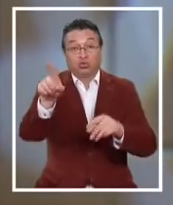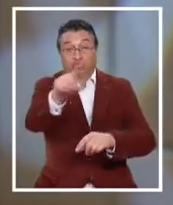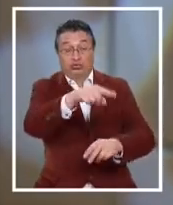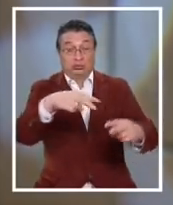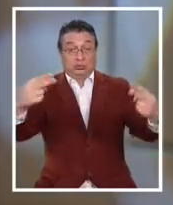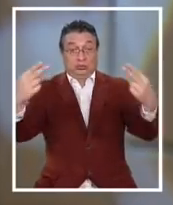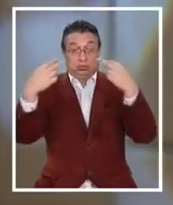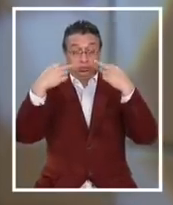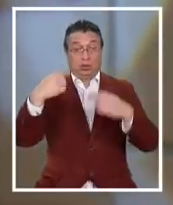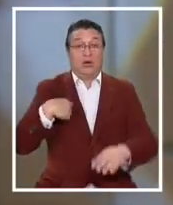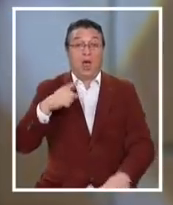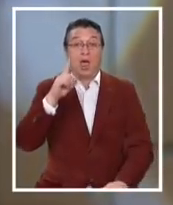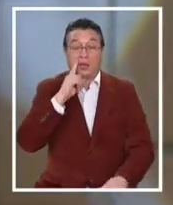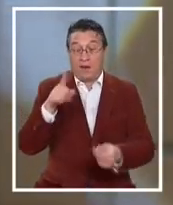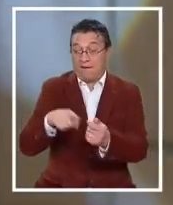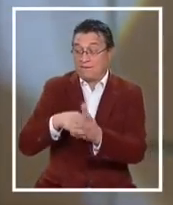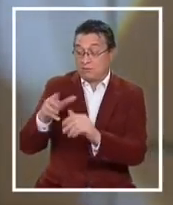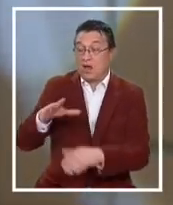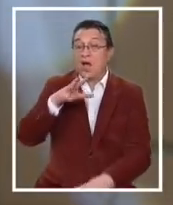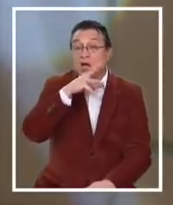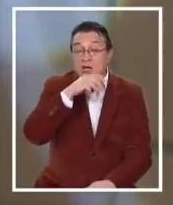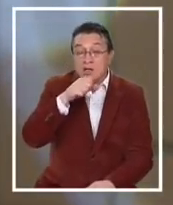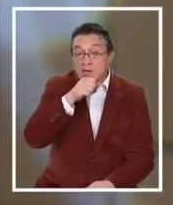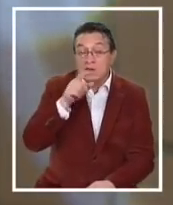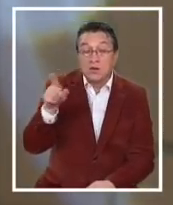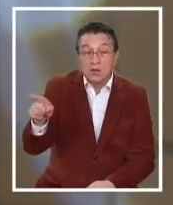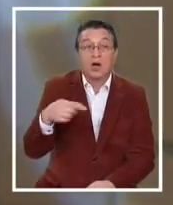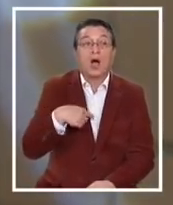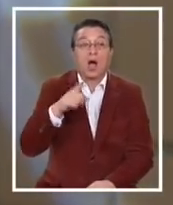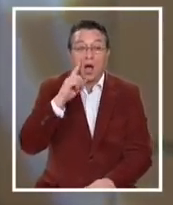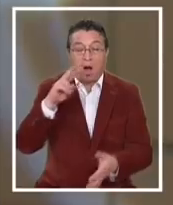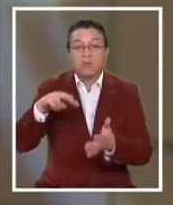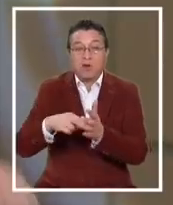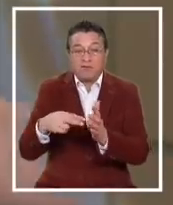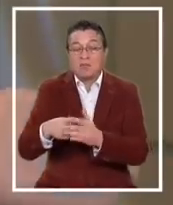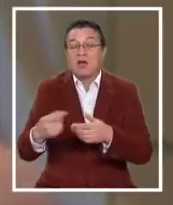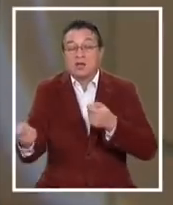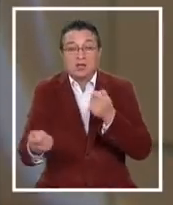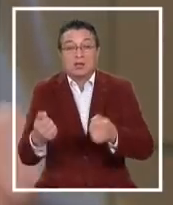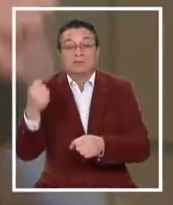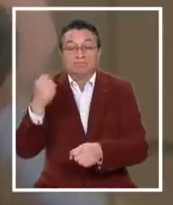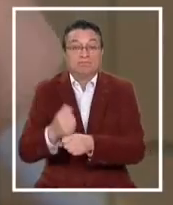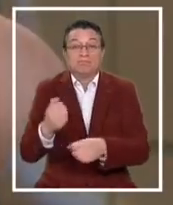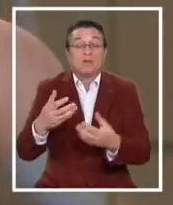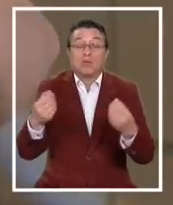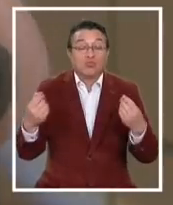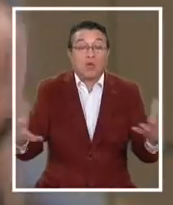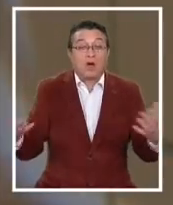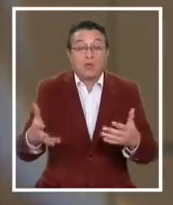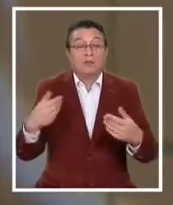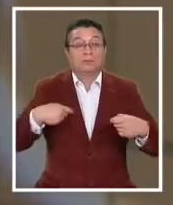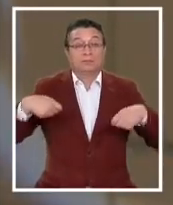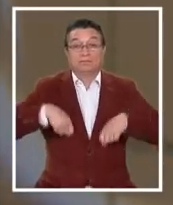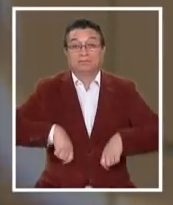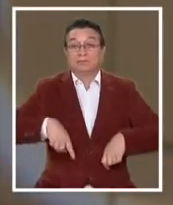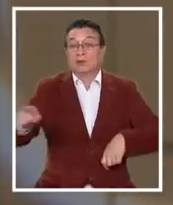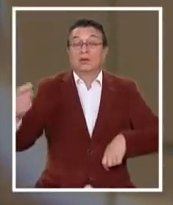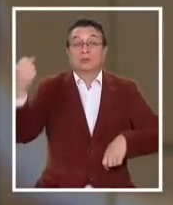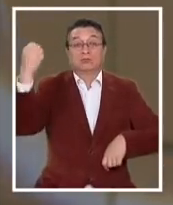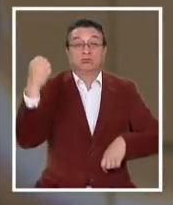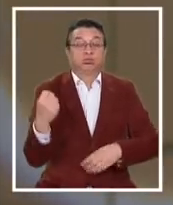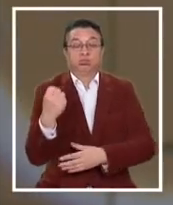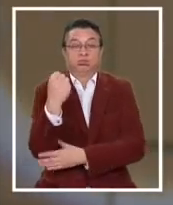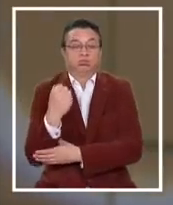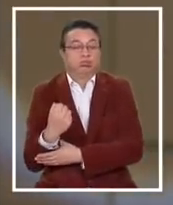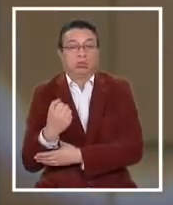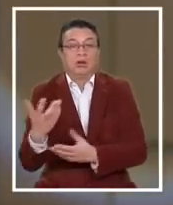viendo tiene un familiar adulto mayor que tiene un montón de problemas con esto, que por haber perdido parte del ingreso, alguien de la familia se rompió